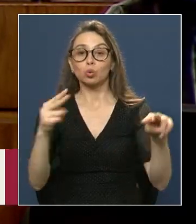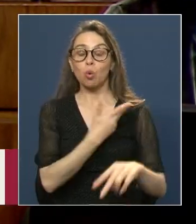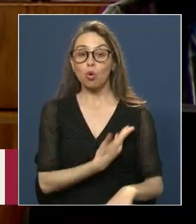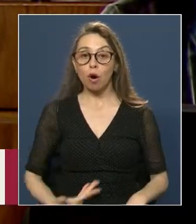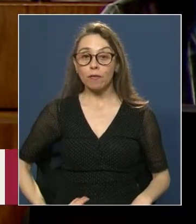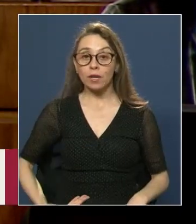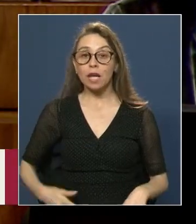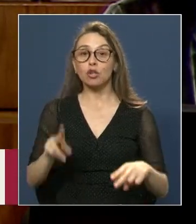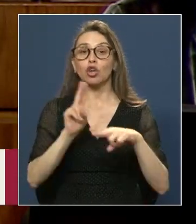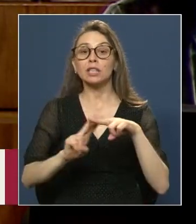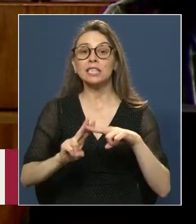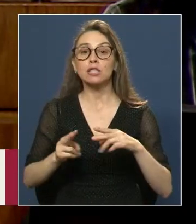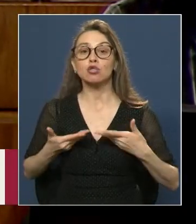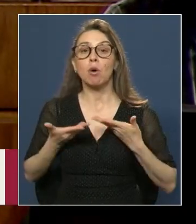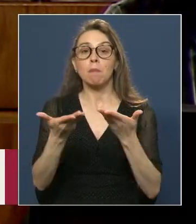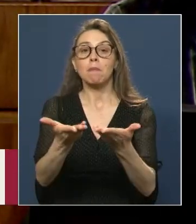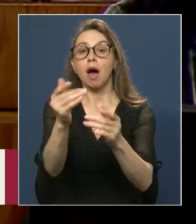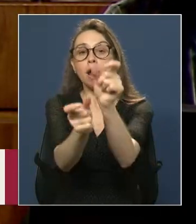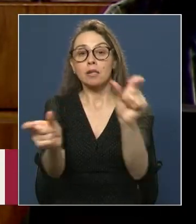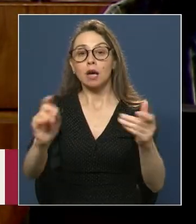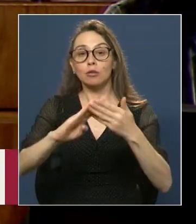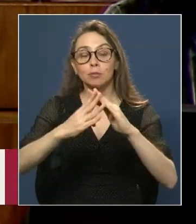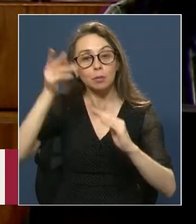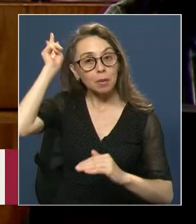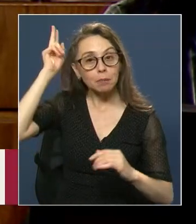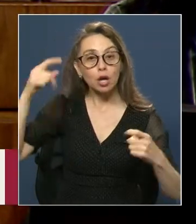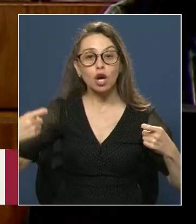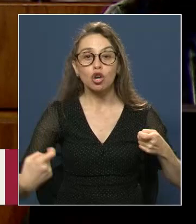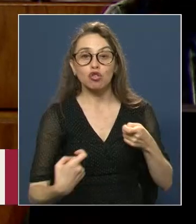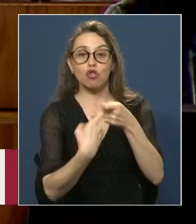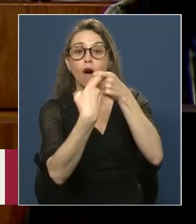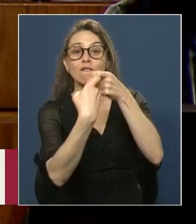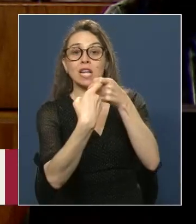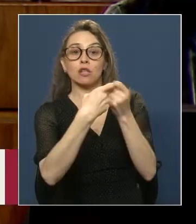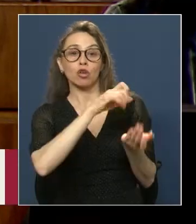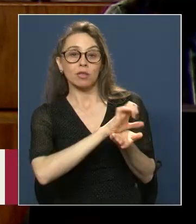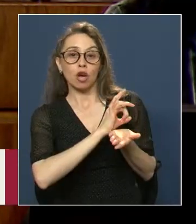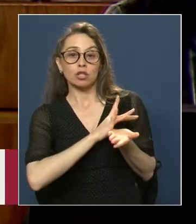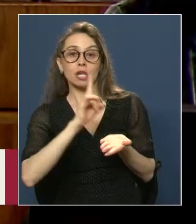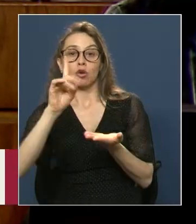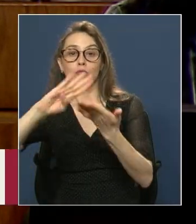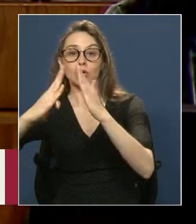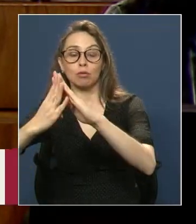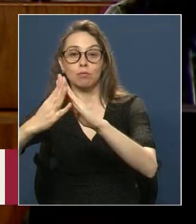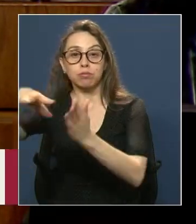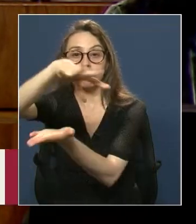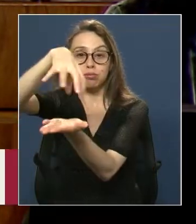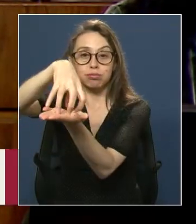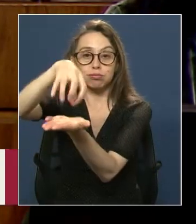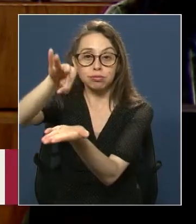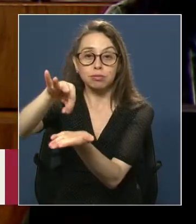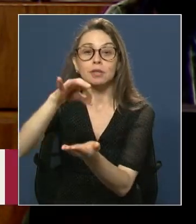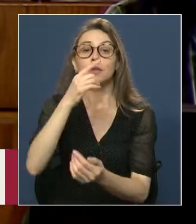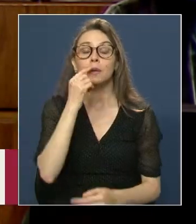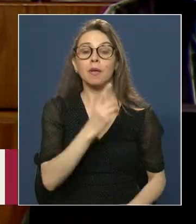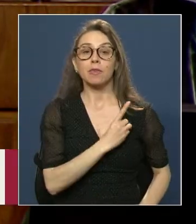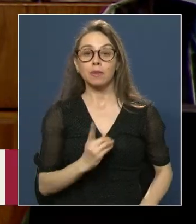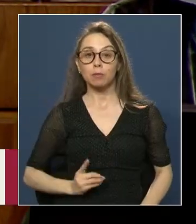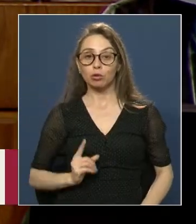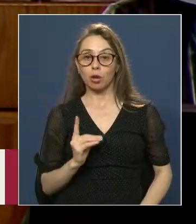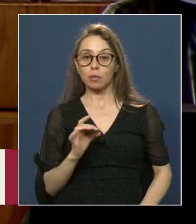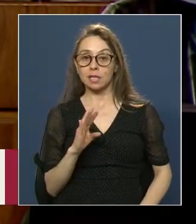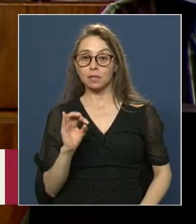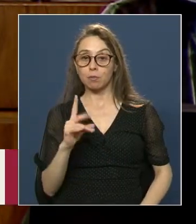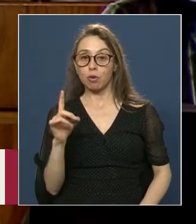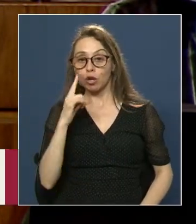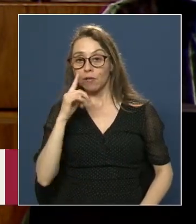aplicaron al pueblo mapuche, al conflicto entre el Estado chileno y un pueblo, como hizo, por ejemplo, el diputado Desbordes en su